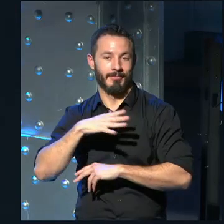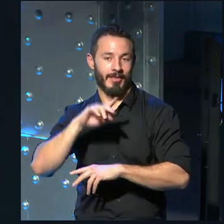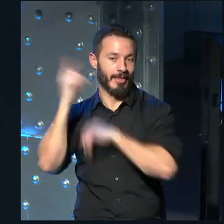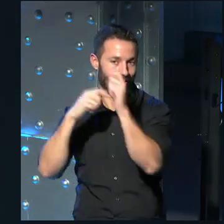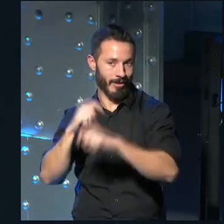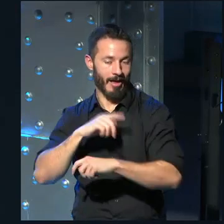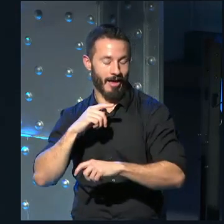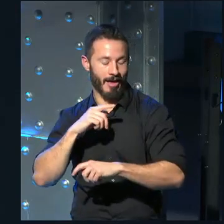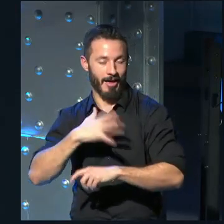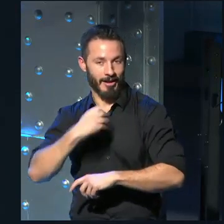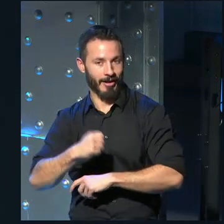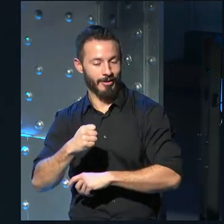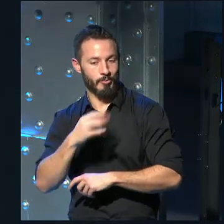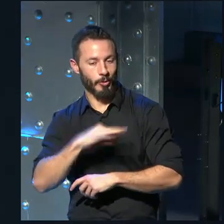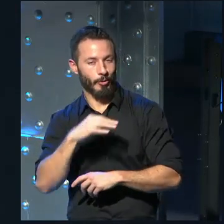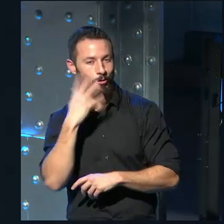fue conocer